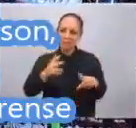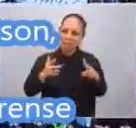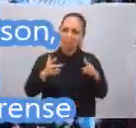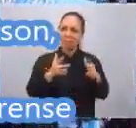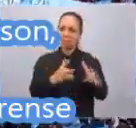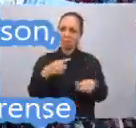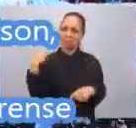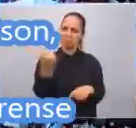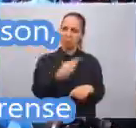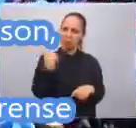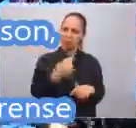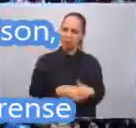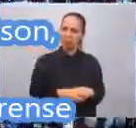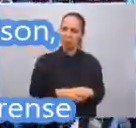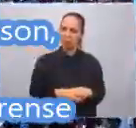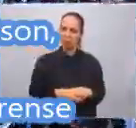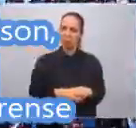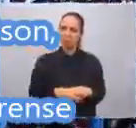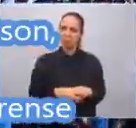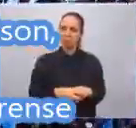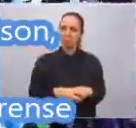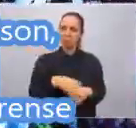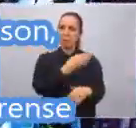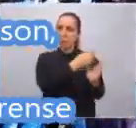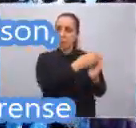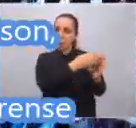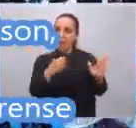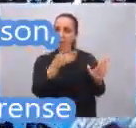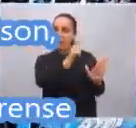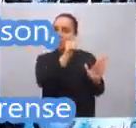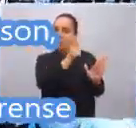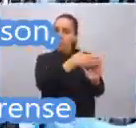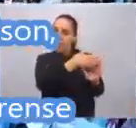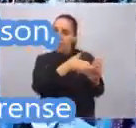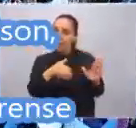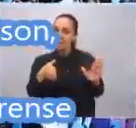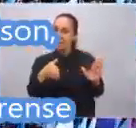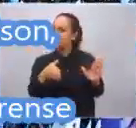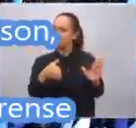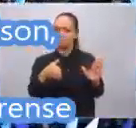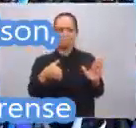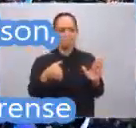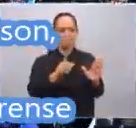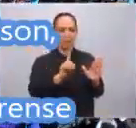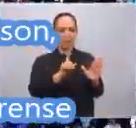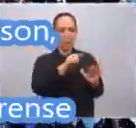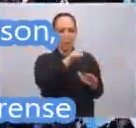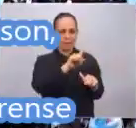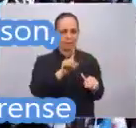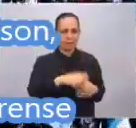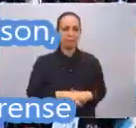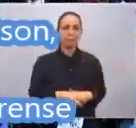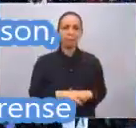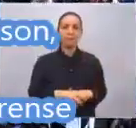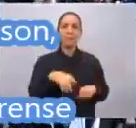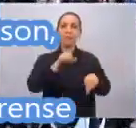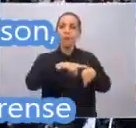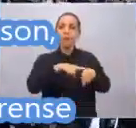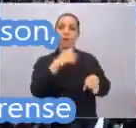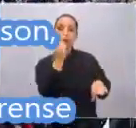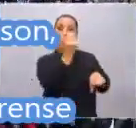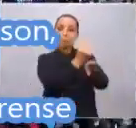y en valor. No es lo que ha pasado estos meses, no es lo que ocurrió desde que asumió